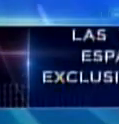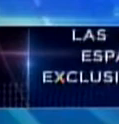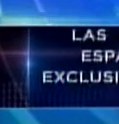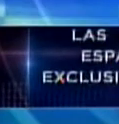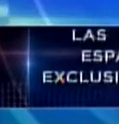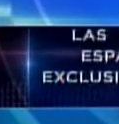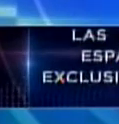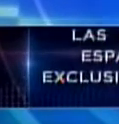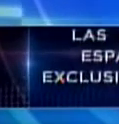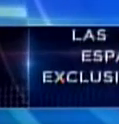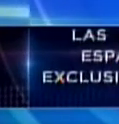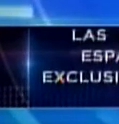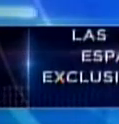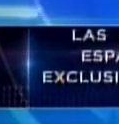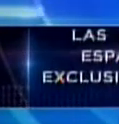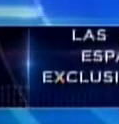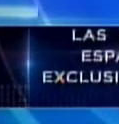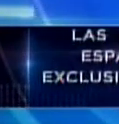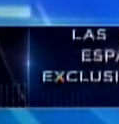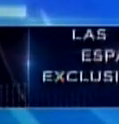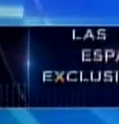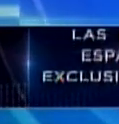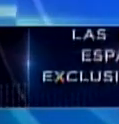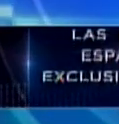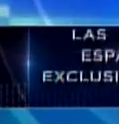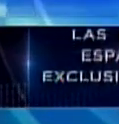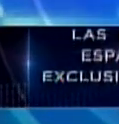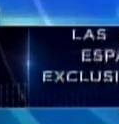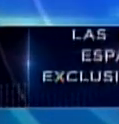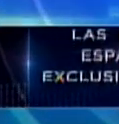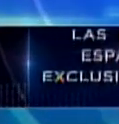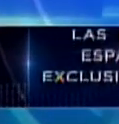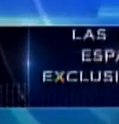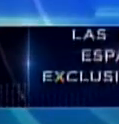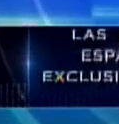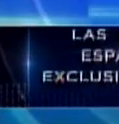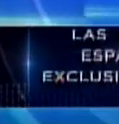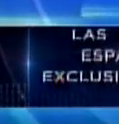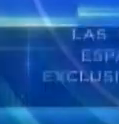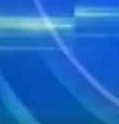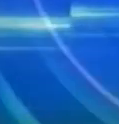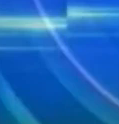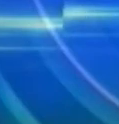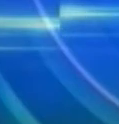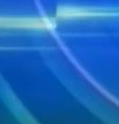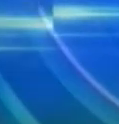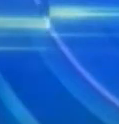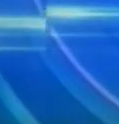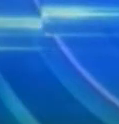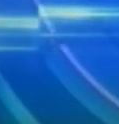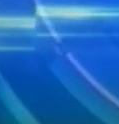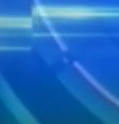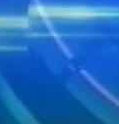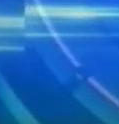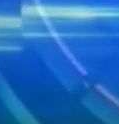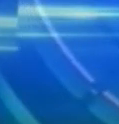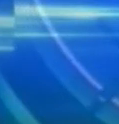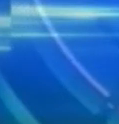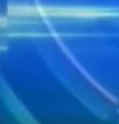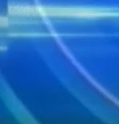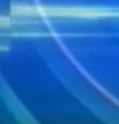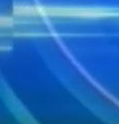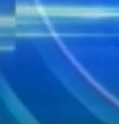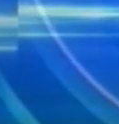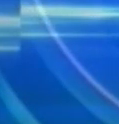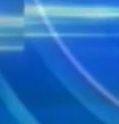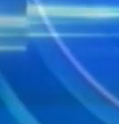en la mañana de hoy. Bienvenido siempre. Caso Kaminoska, ¿cómo anda el tema? Bueno, anda el tema un poco siendo